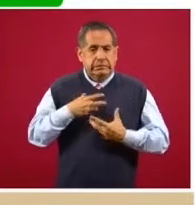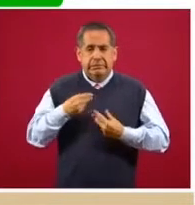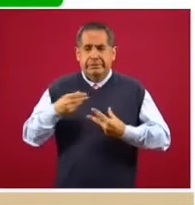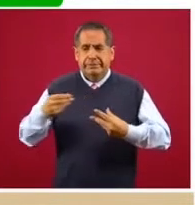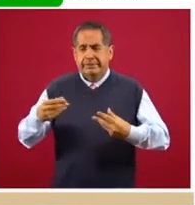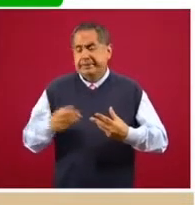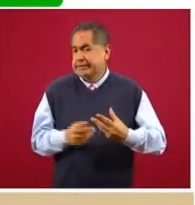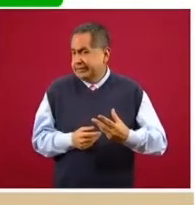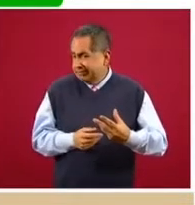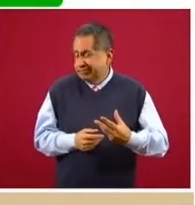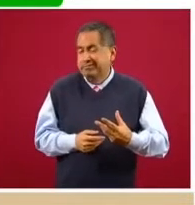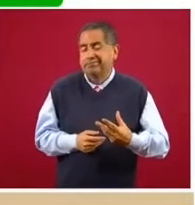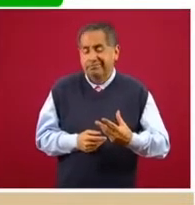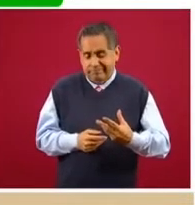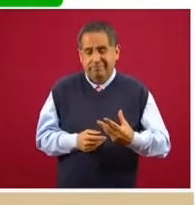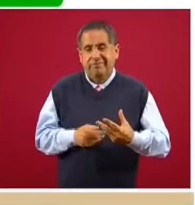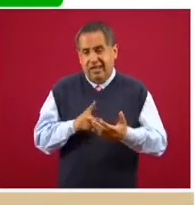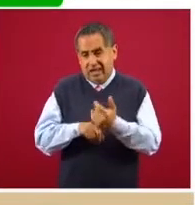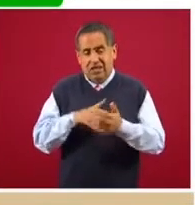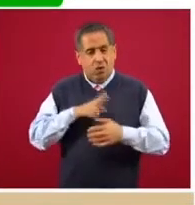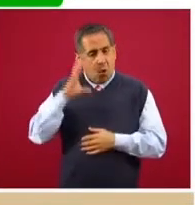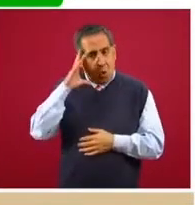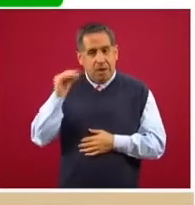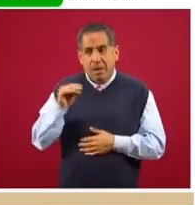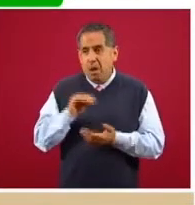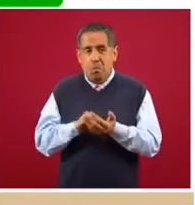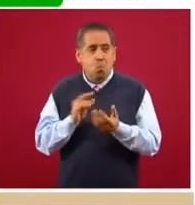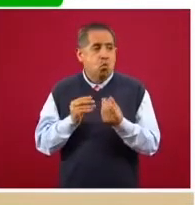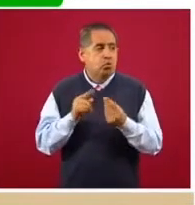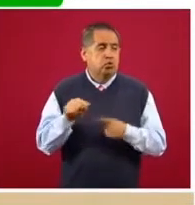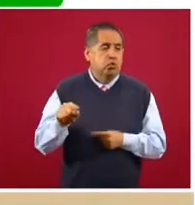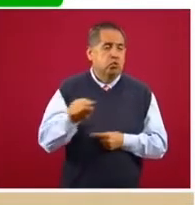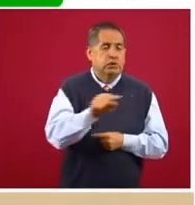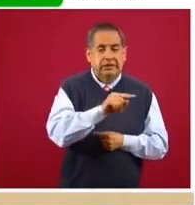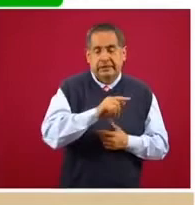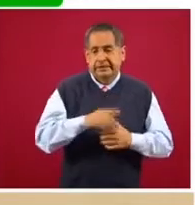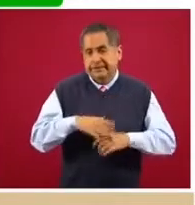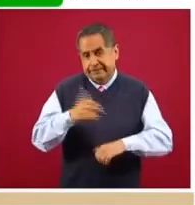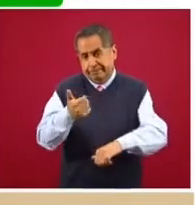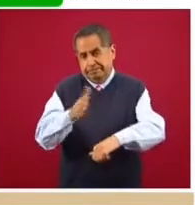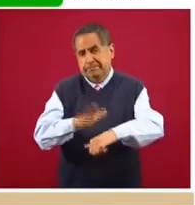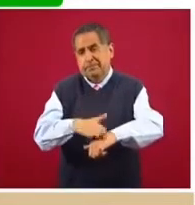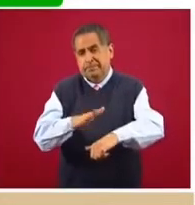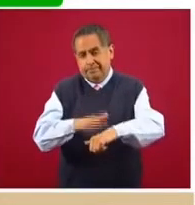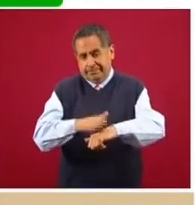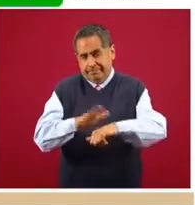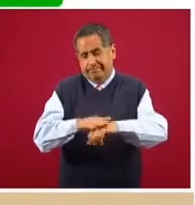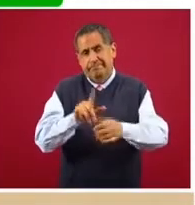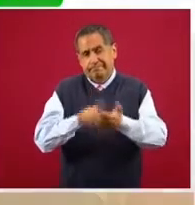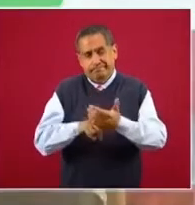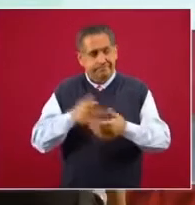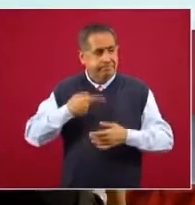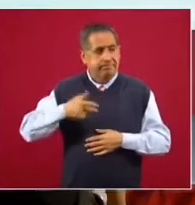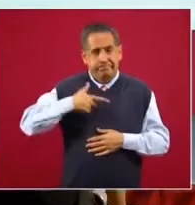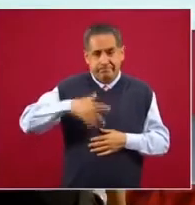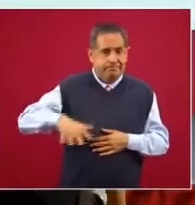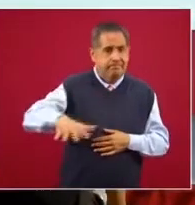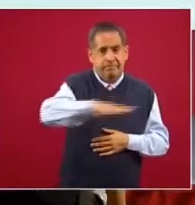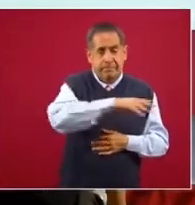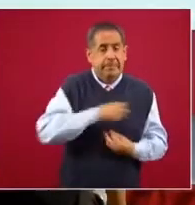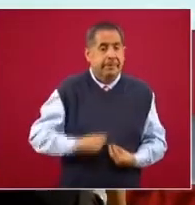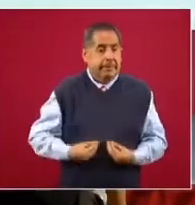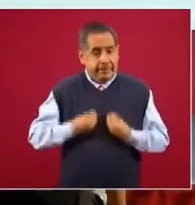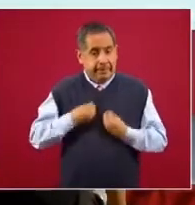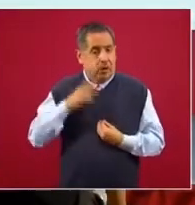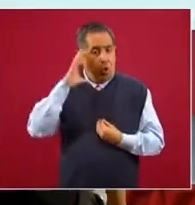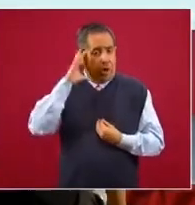por lo tanto también una escalada importante en los casos. Entonces aquí sí, un llamado a todas las personas que